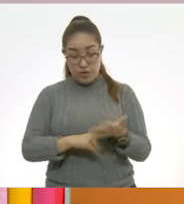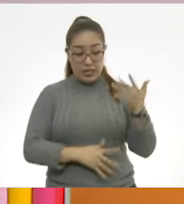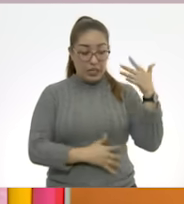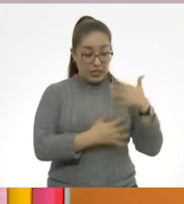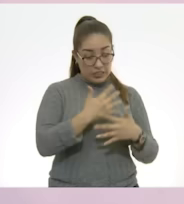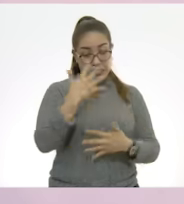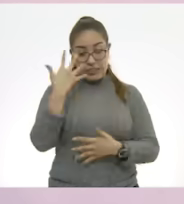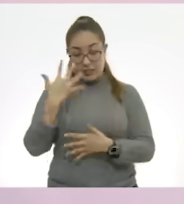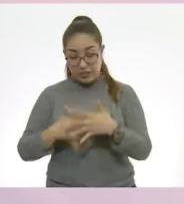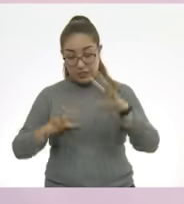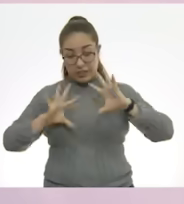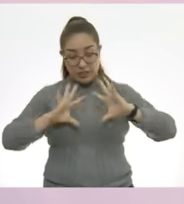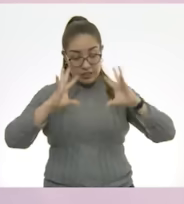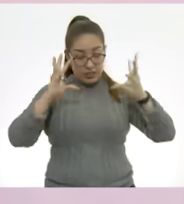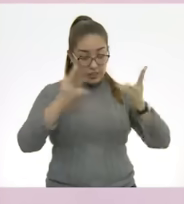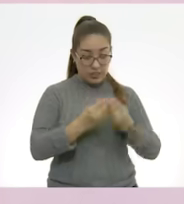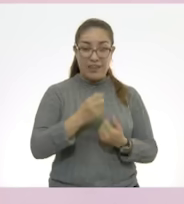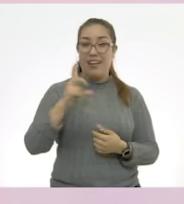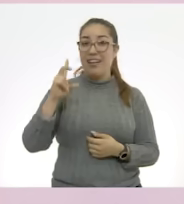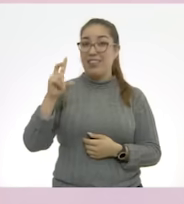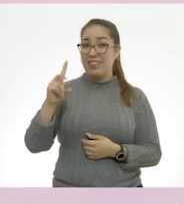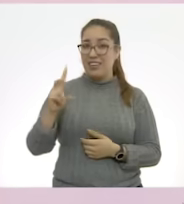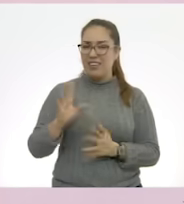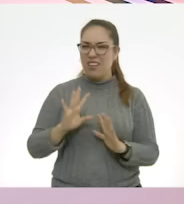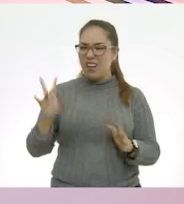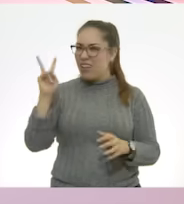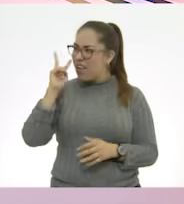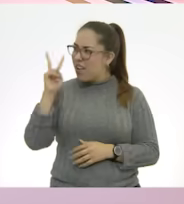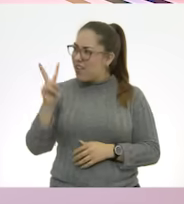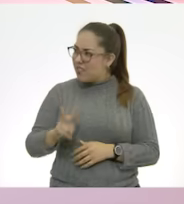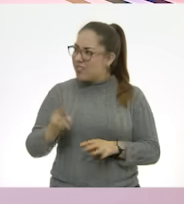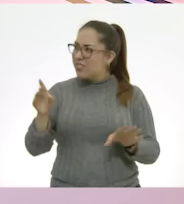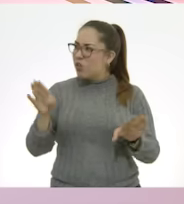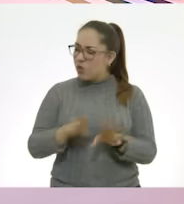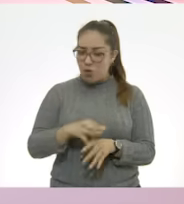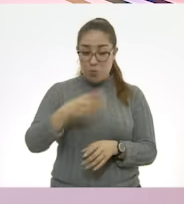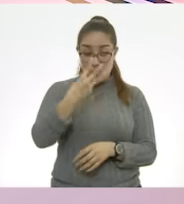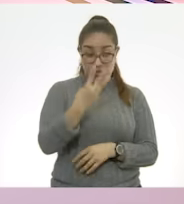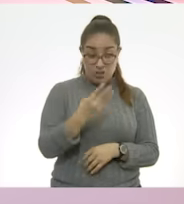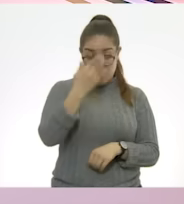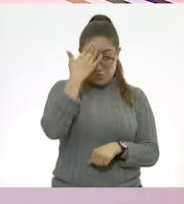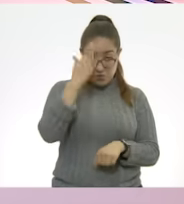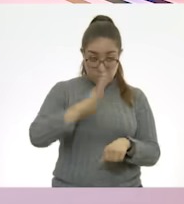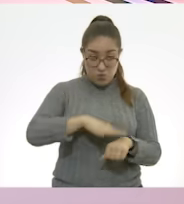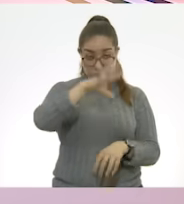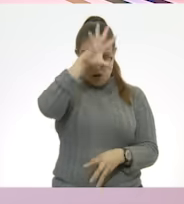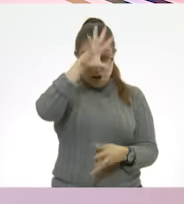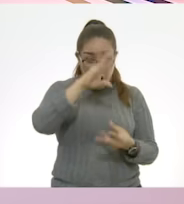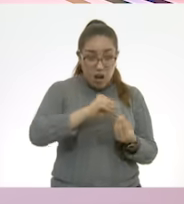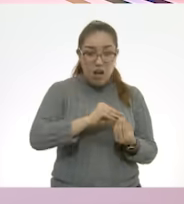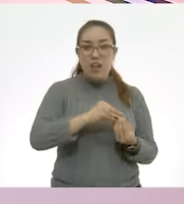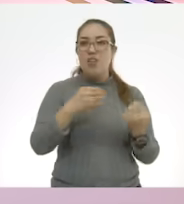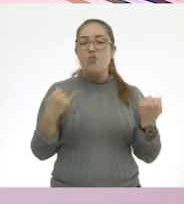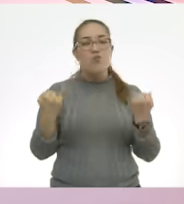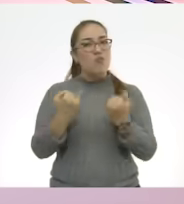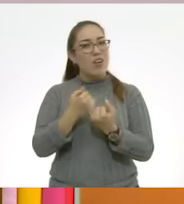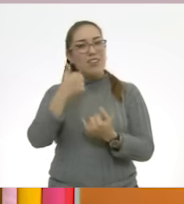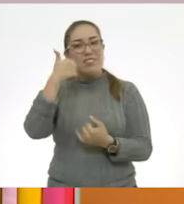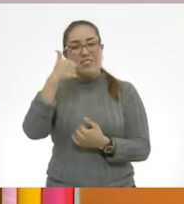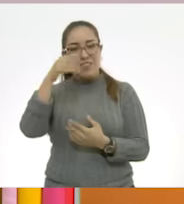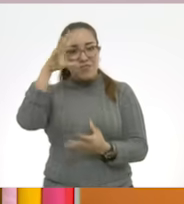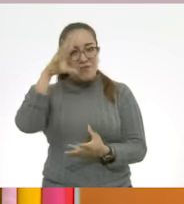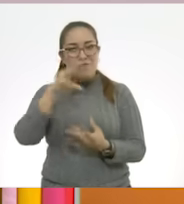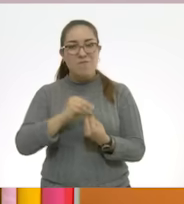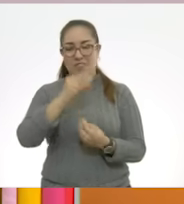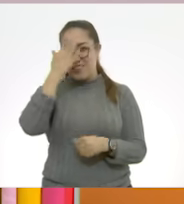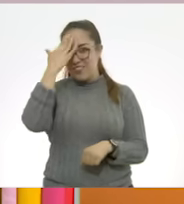30. Entonces, ¿viste cómo con saberte la tabla del 3, te puedes saber la tabla del 6? ¡Sí! Entonces ya vimos la